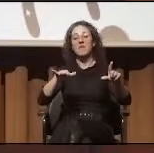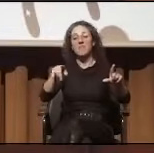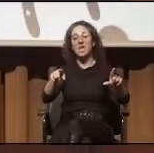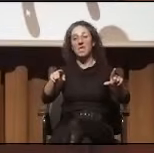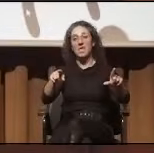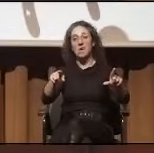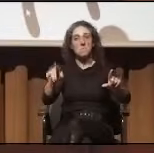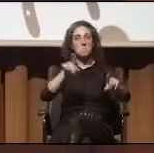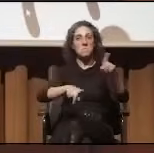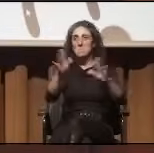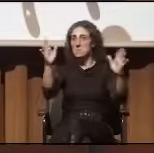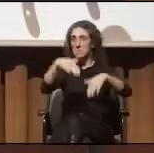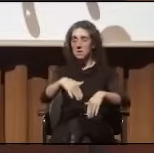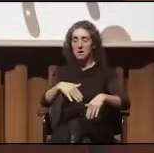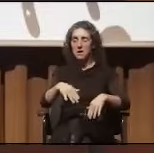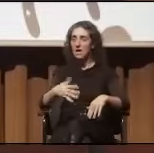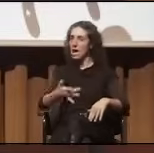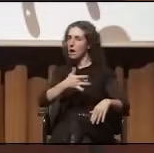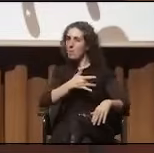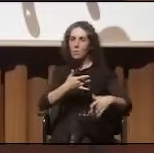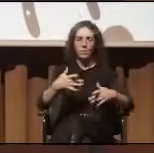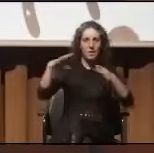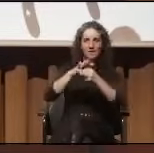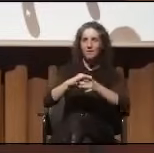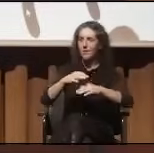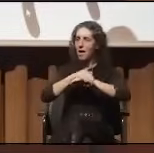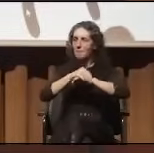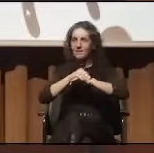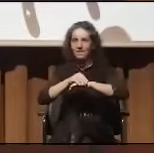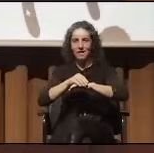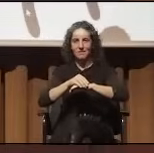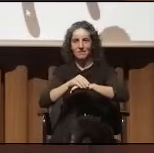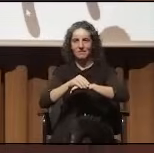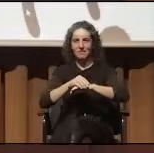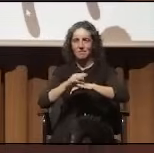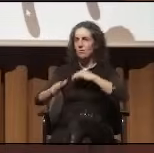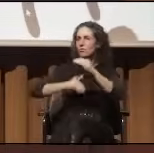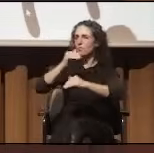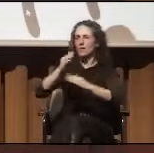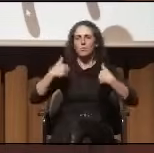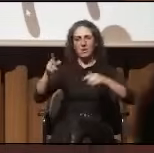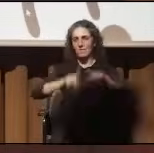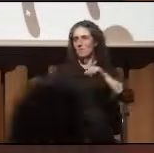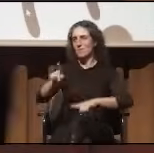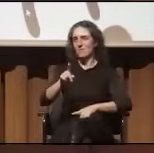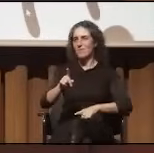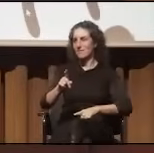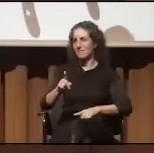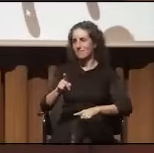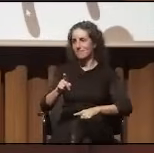amor, la conexión, la amistad, puede saltar todas las barreras que hagan falta y además transformar la experiencia de los